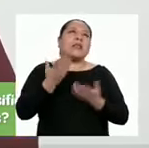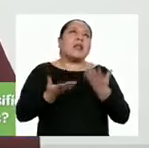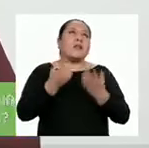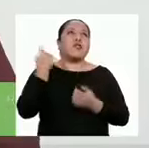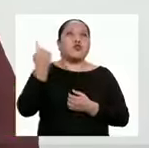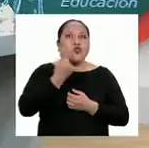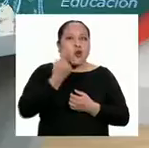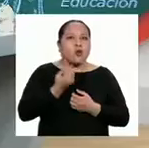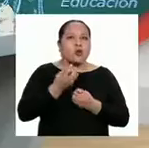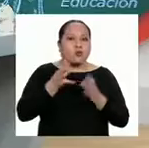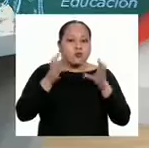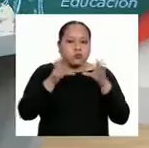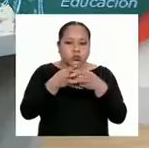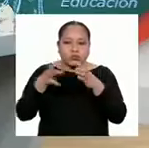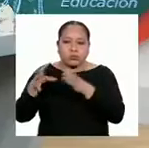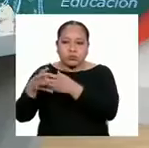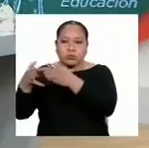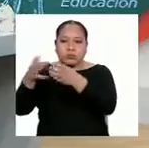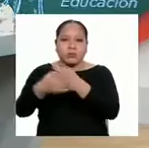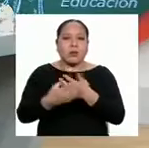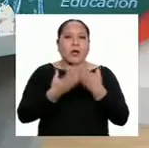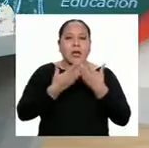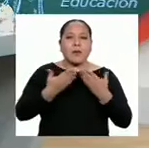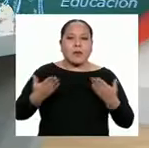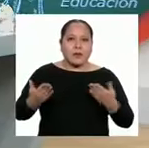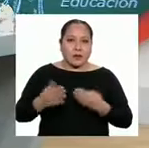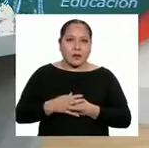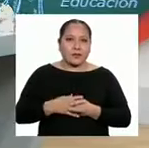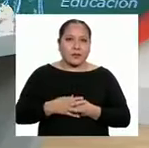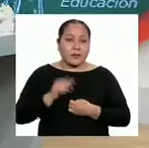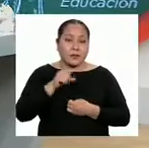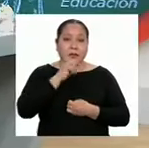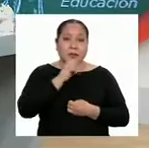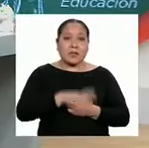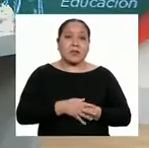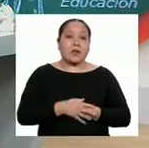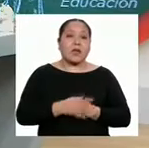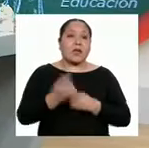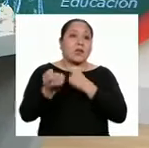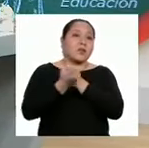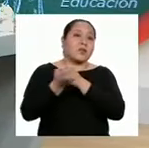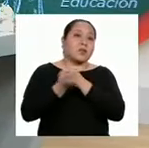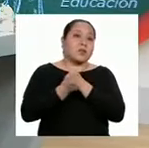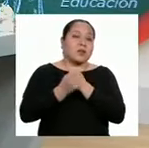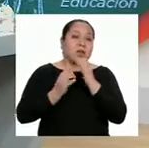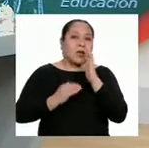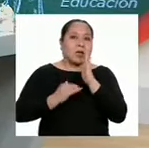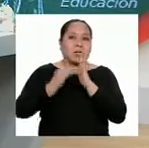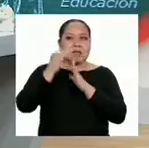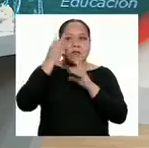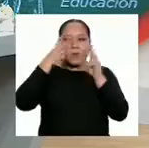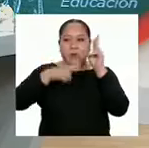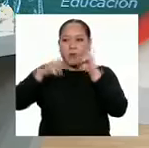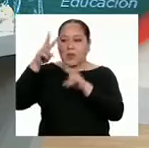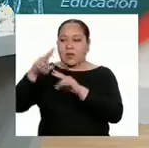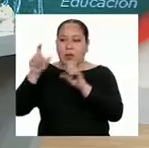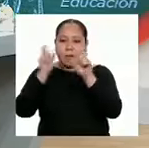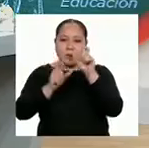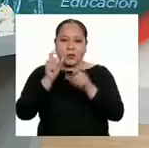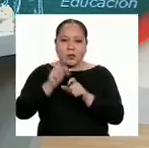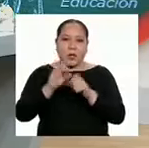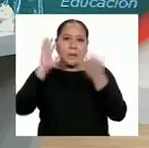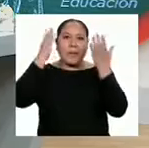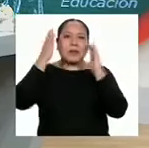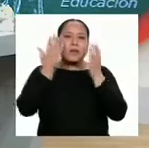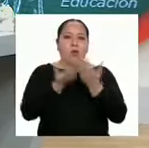para los objetos? El texto afirma que nos enseñan y crecemos viendo a las personas como cosas,